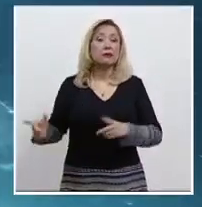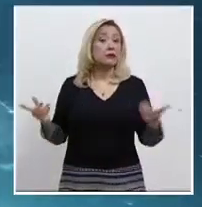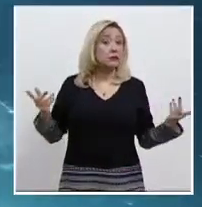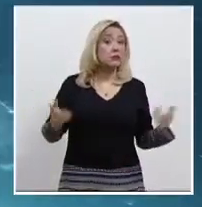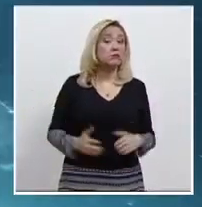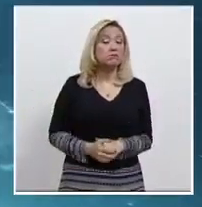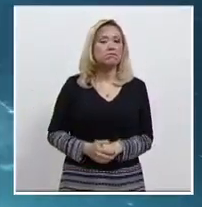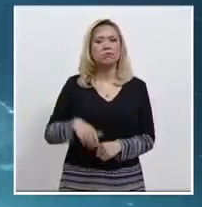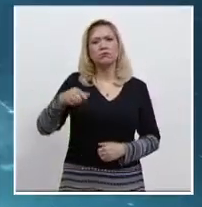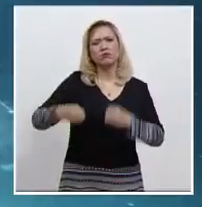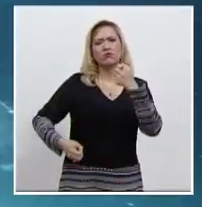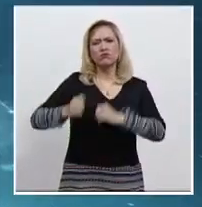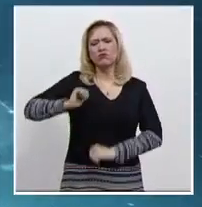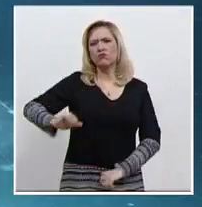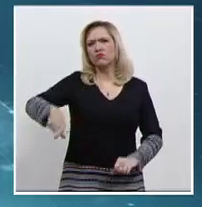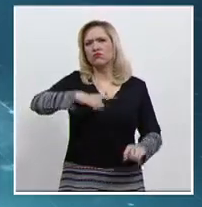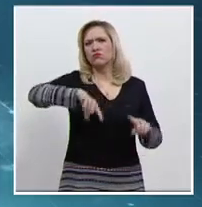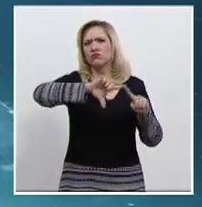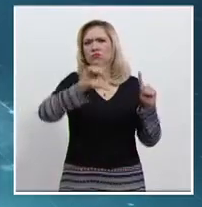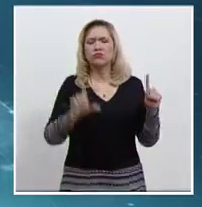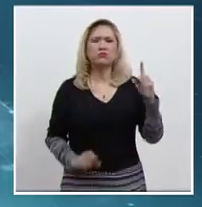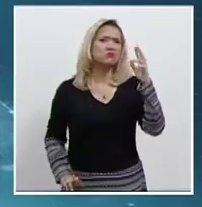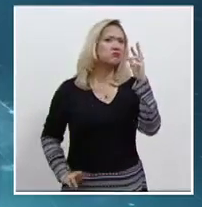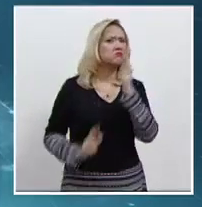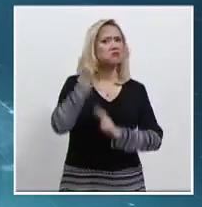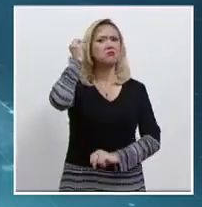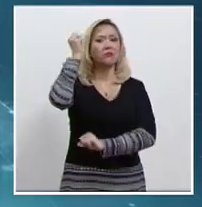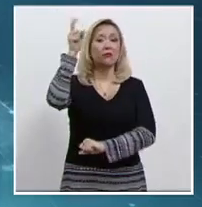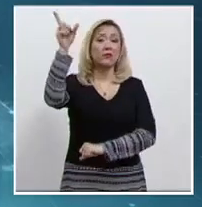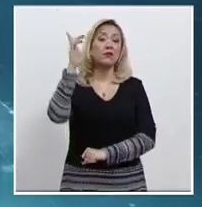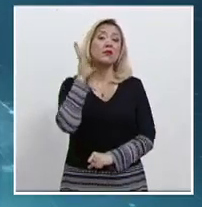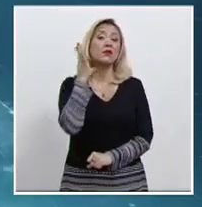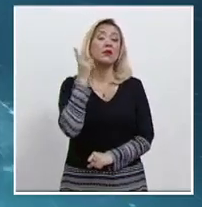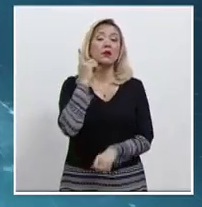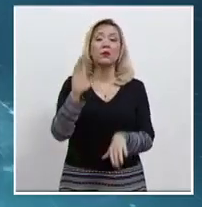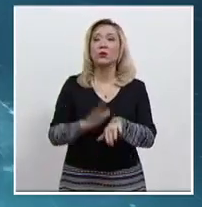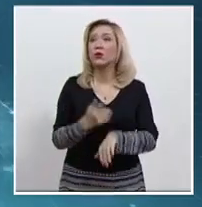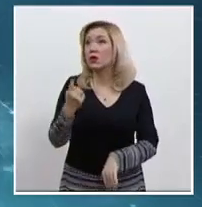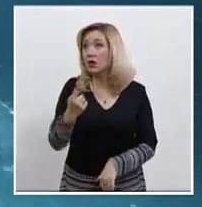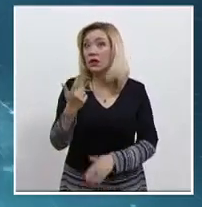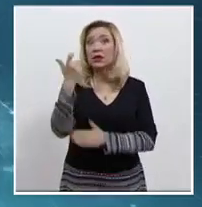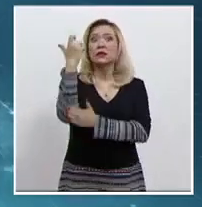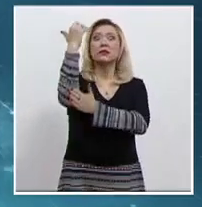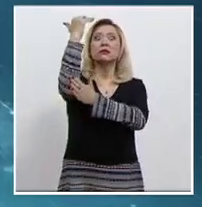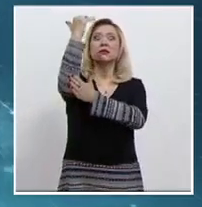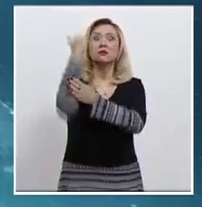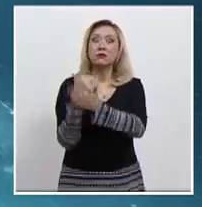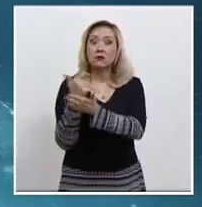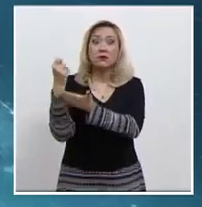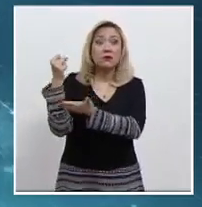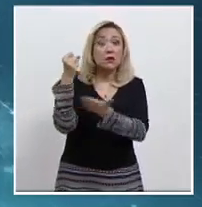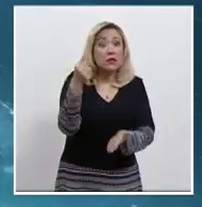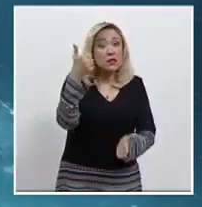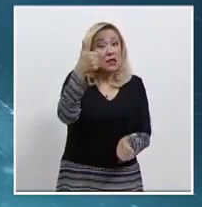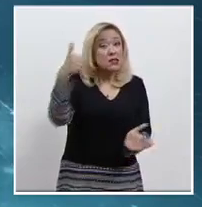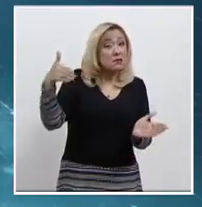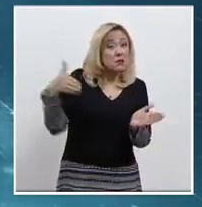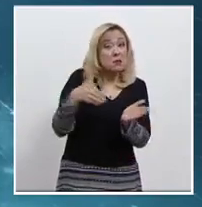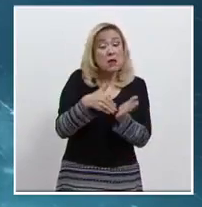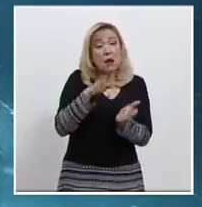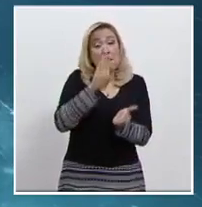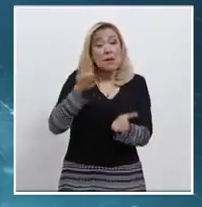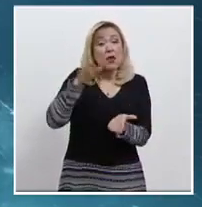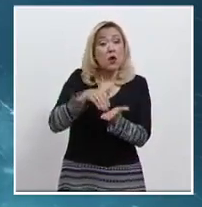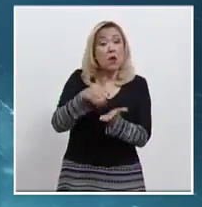Trabajadores del Poder Judicial protestan en la Cámara de Diputados ante eventual recorte al presupuesto por más de 6,000 millones